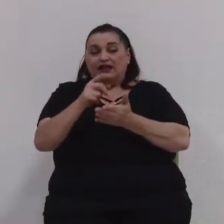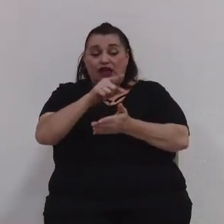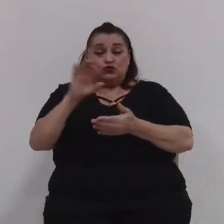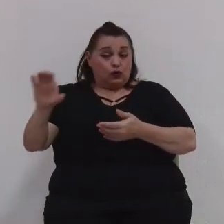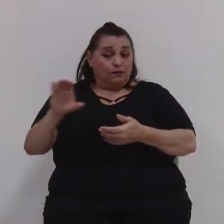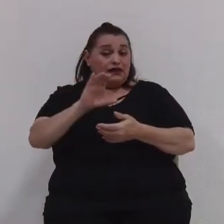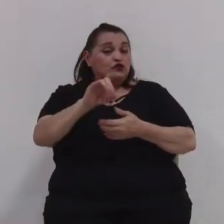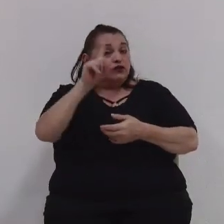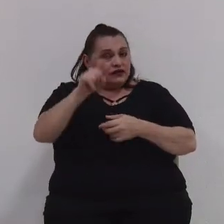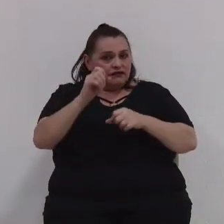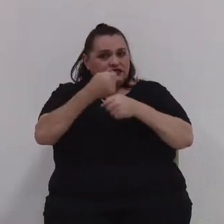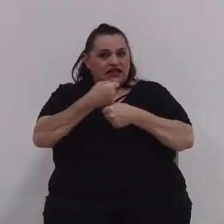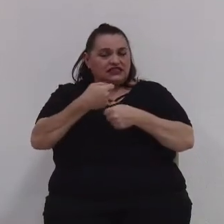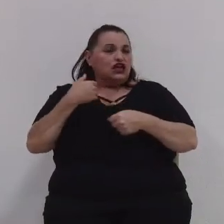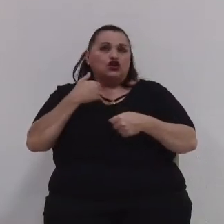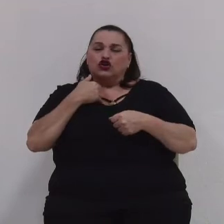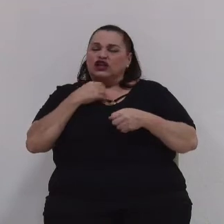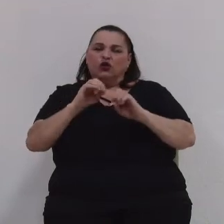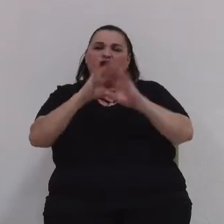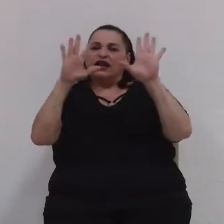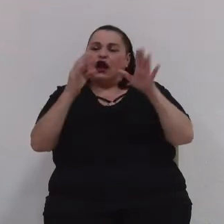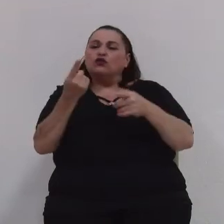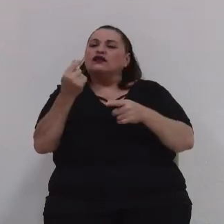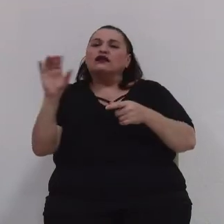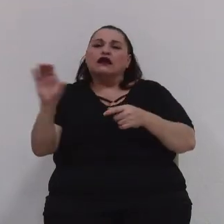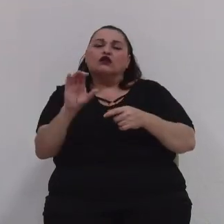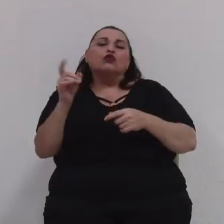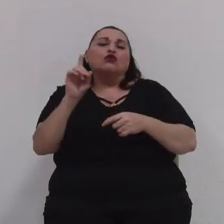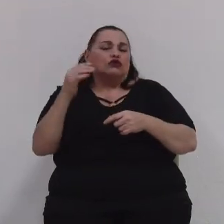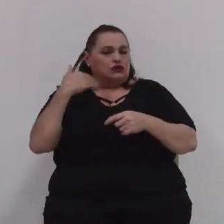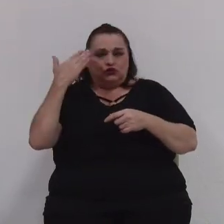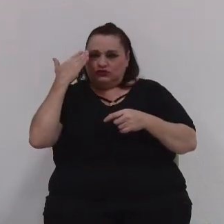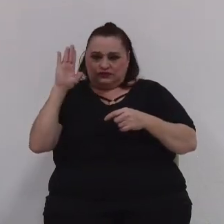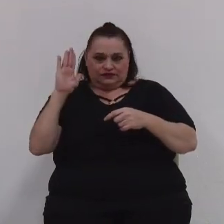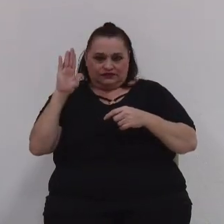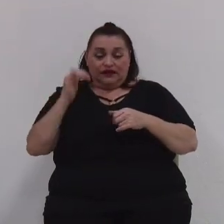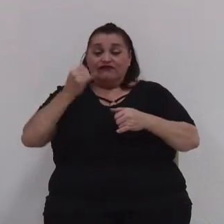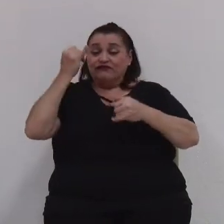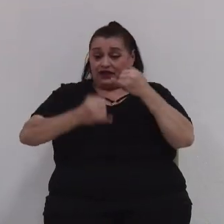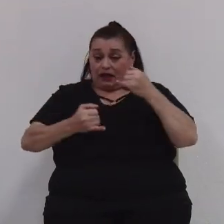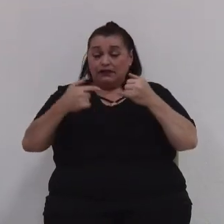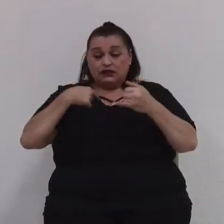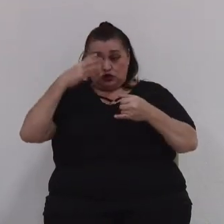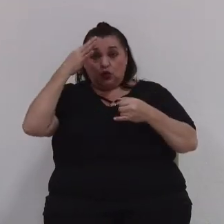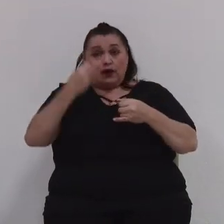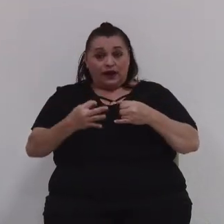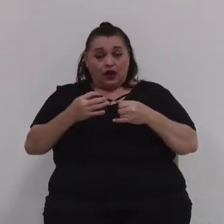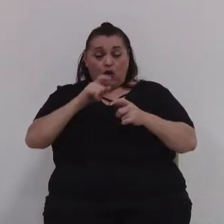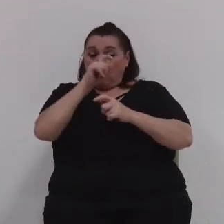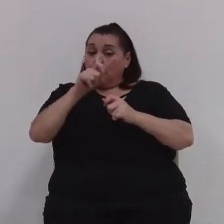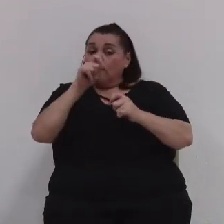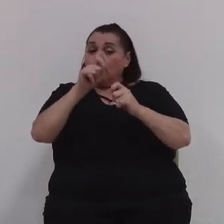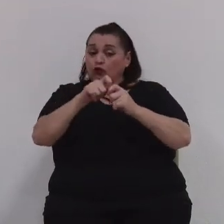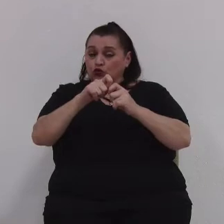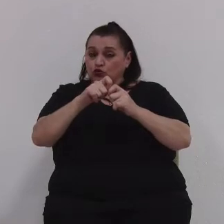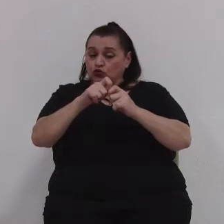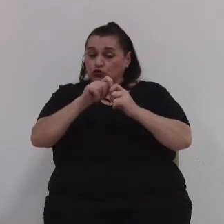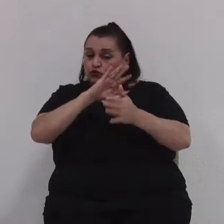hacer, no la tengo claro de dónde se podría. Finalmente, yo sí creo que hay un punto en donde que sería